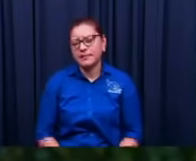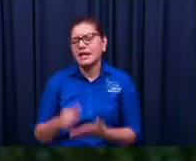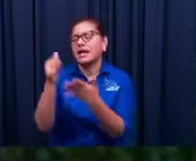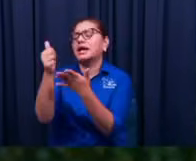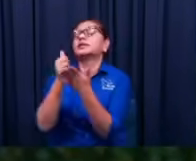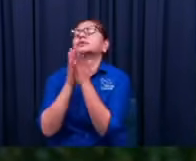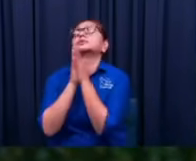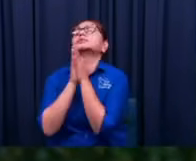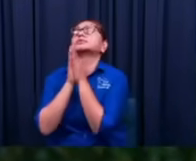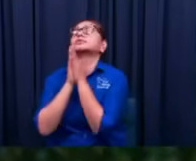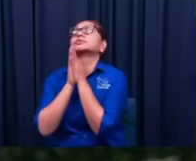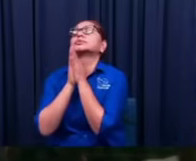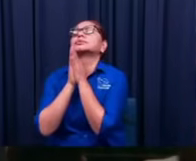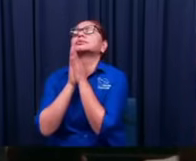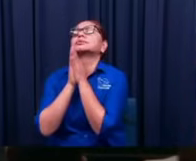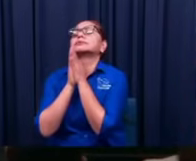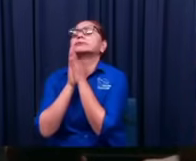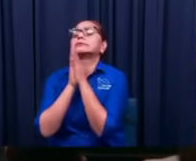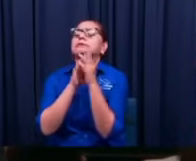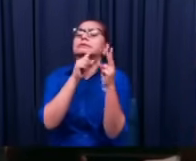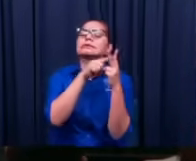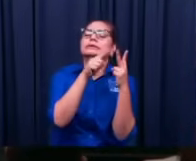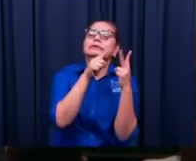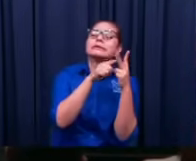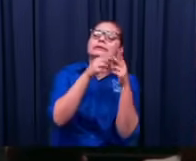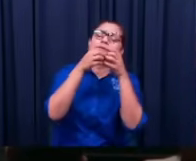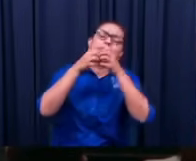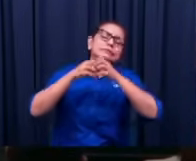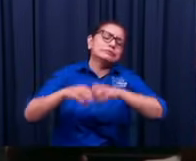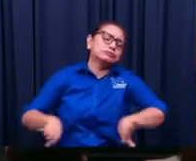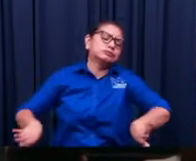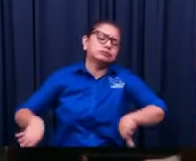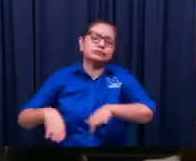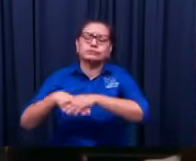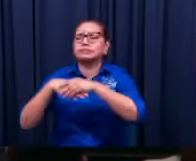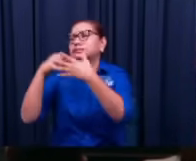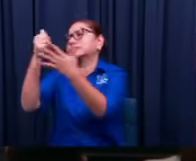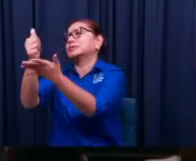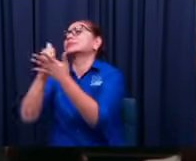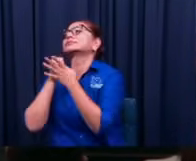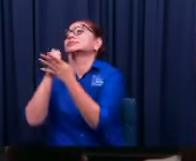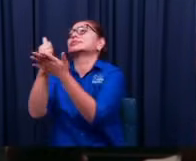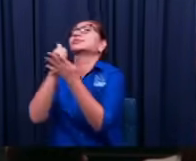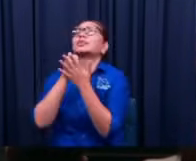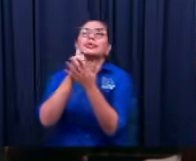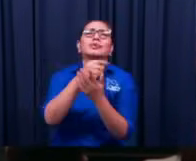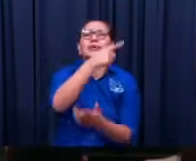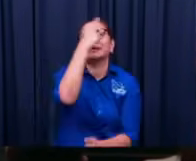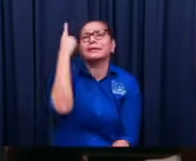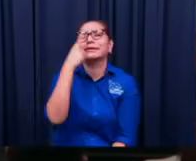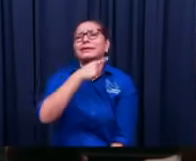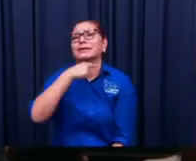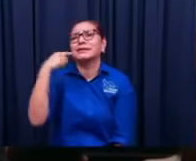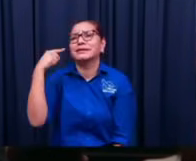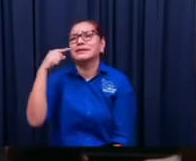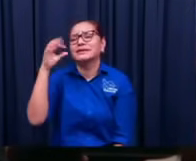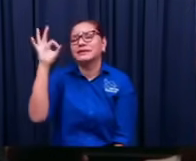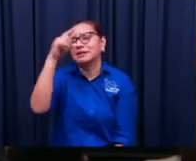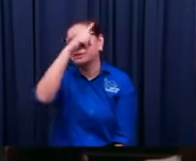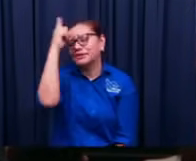Ayuda, por favor, nos estamos muriendo, se va a destruir mi matrimonio, auxilio, help, SOS.